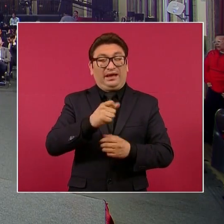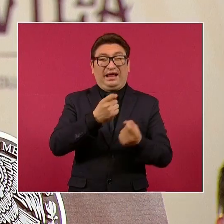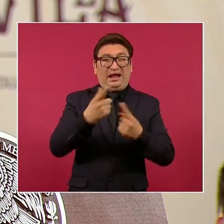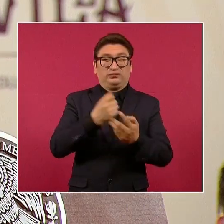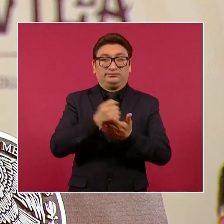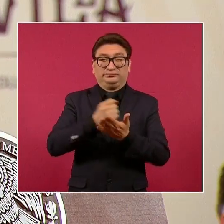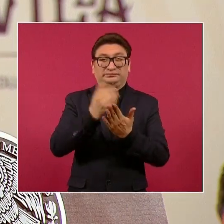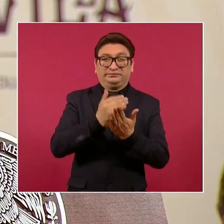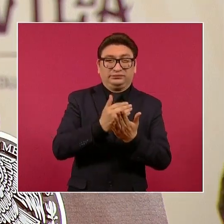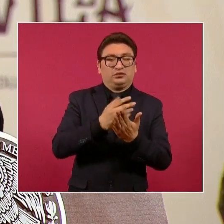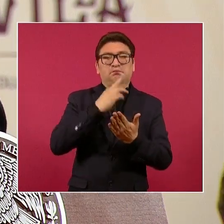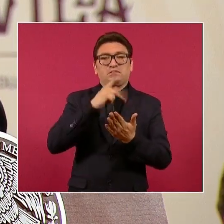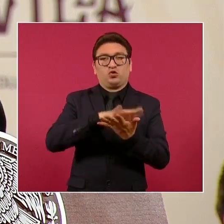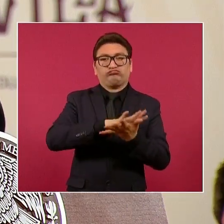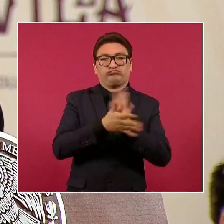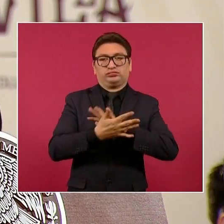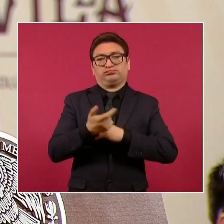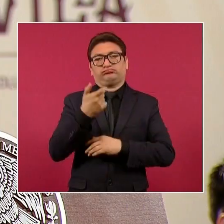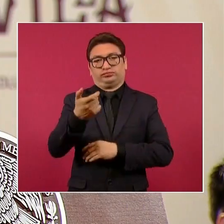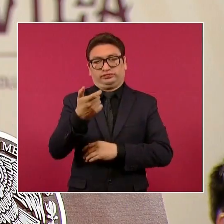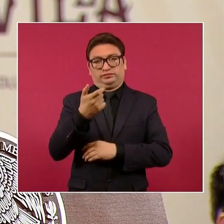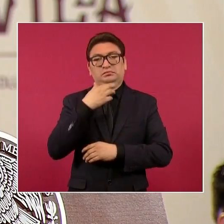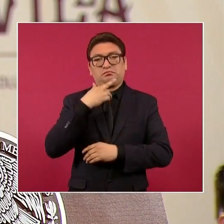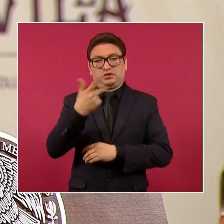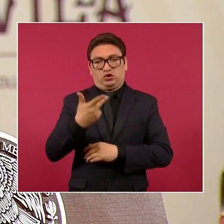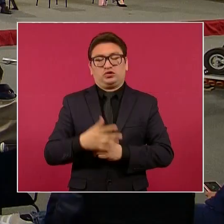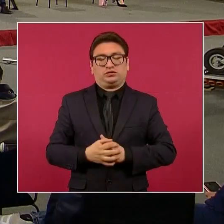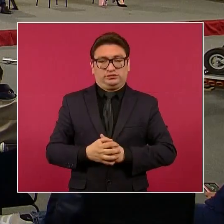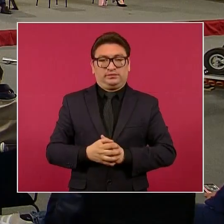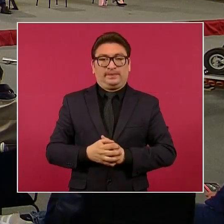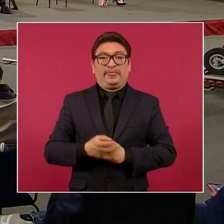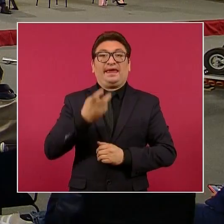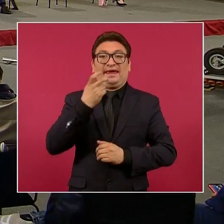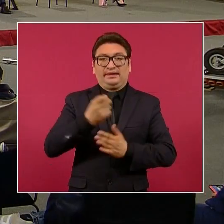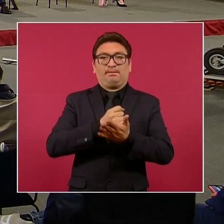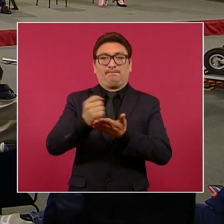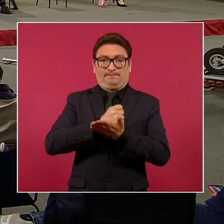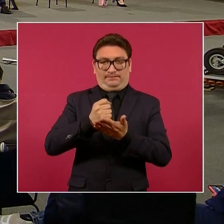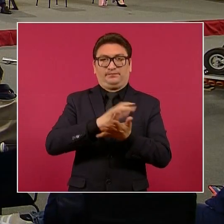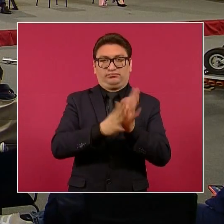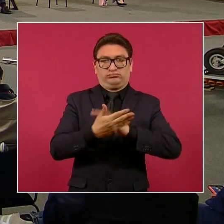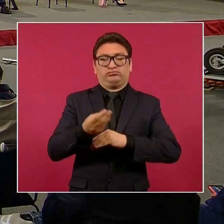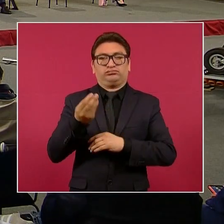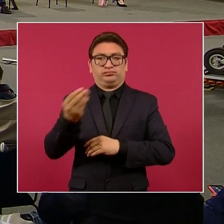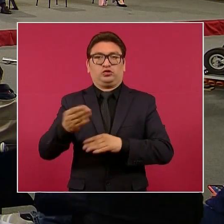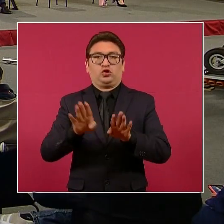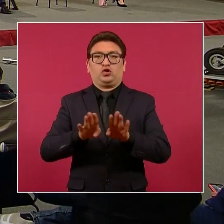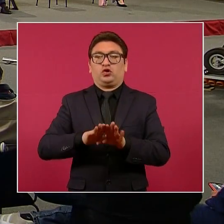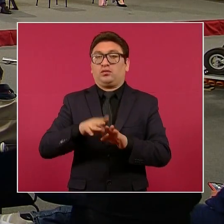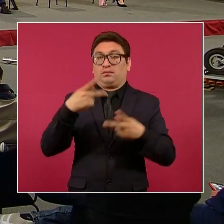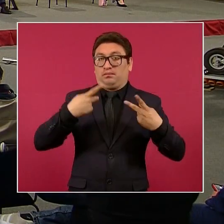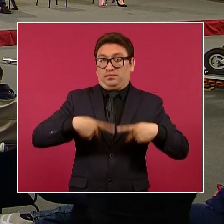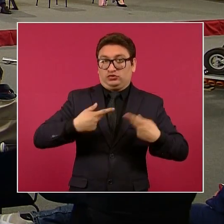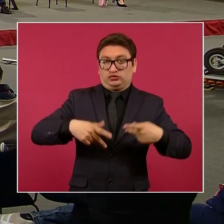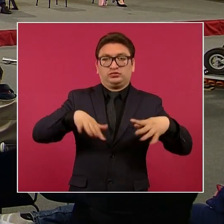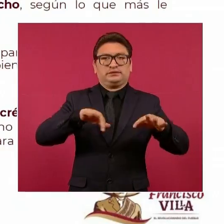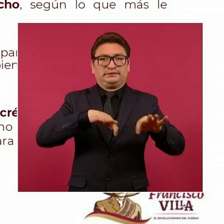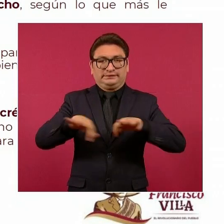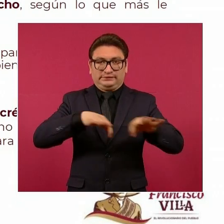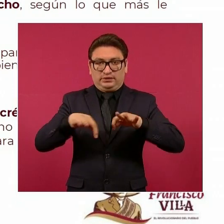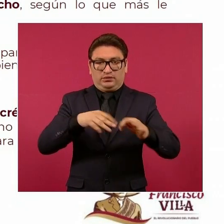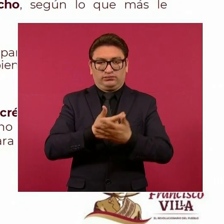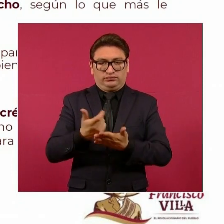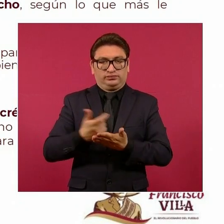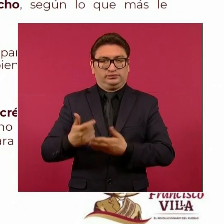poder dar créditos en pesos. Se podrá otorgar los créditos ya sea en base al salario básico o al salario básico y sus